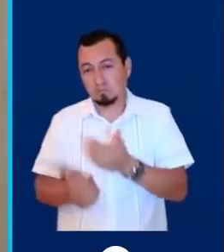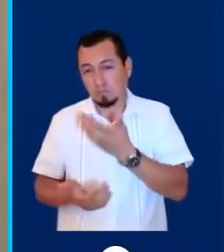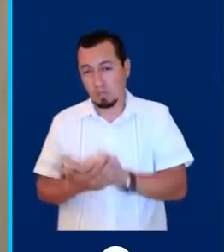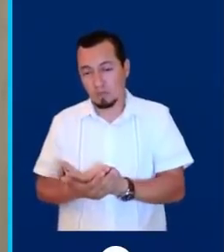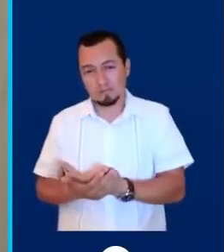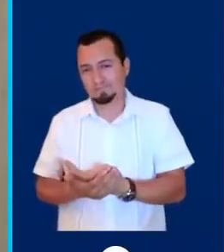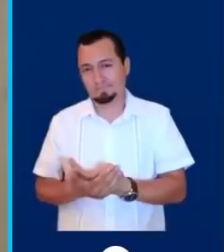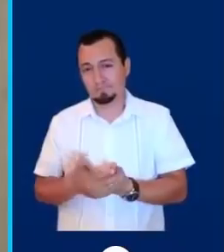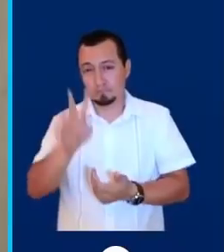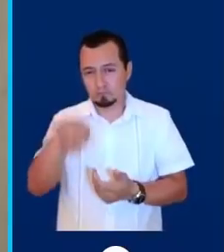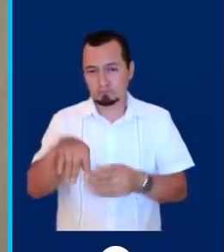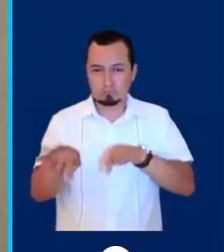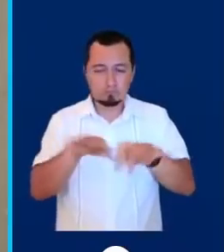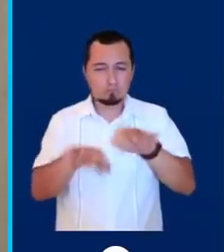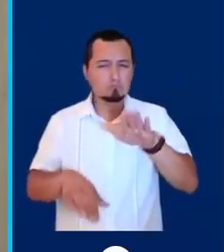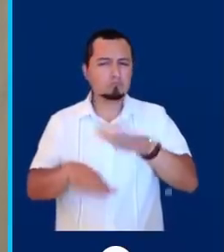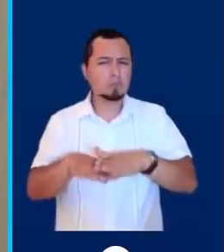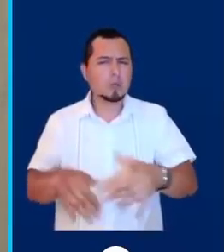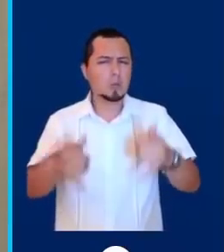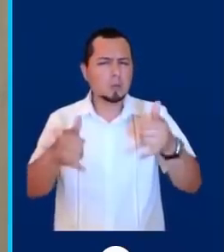descansando, pues lo que tengo que decir es que estaban trabajando